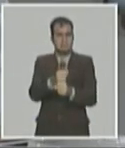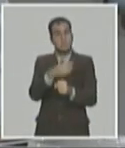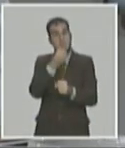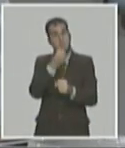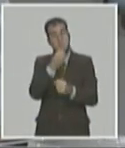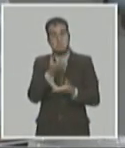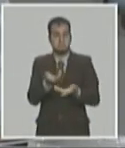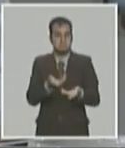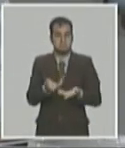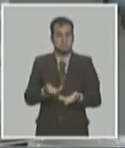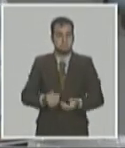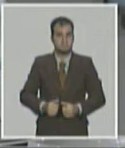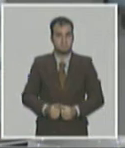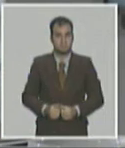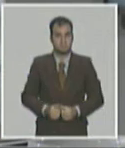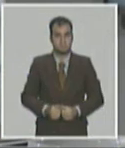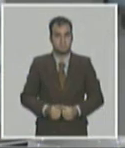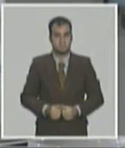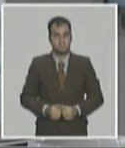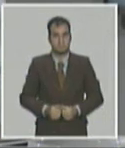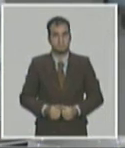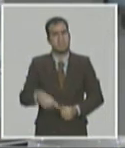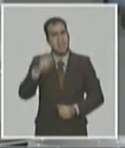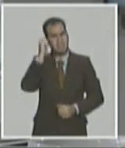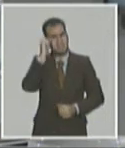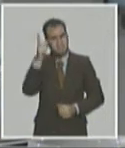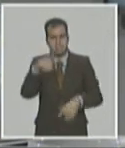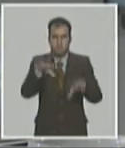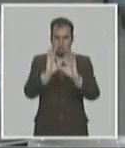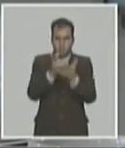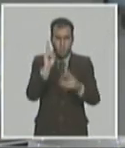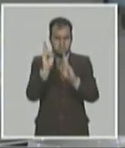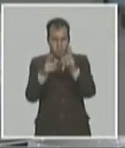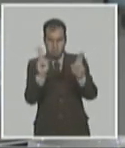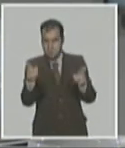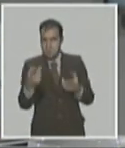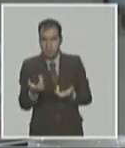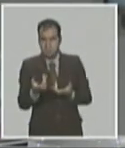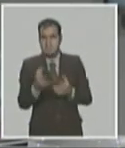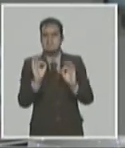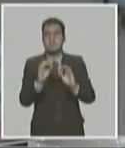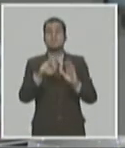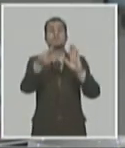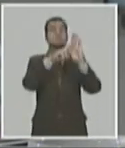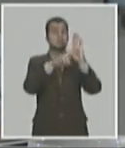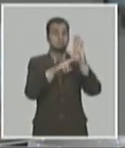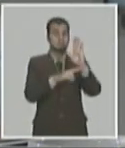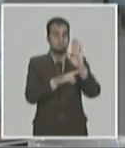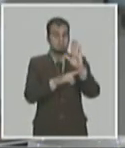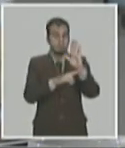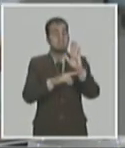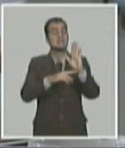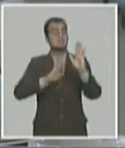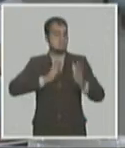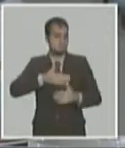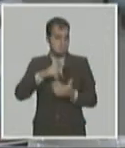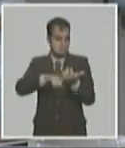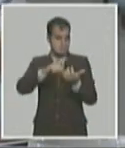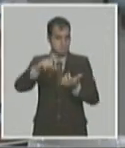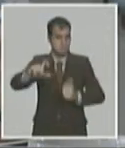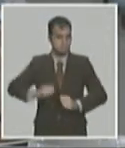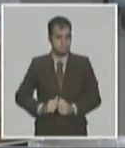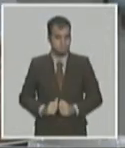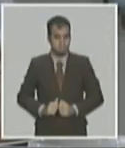constituir las ideas, los conceptos y las directrices unidos a los reglamentos y a los estatutos del partido. Esto tiene que convertirse en